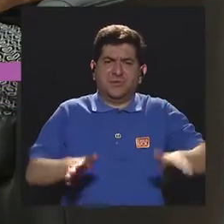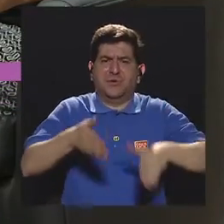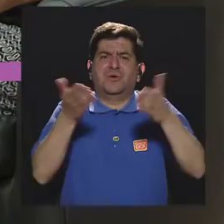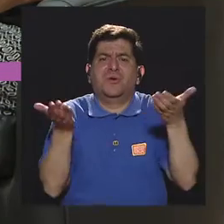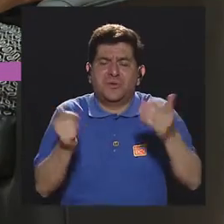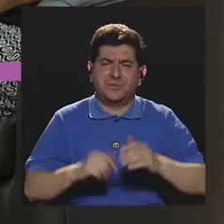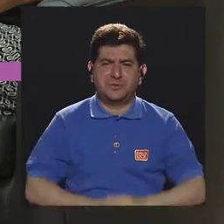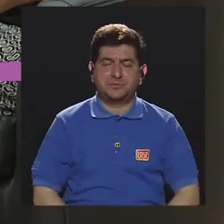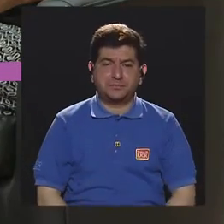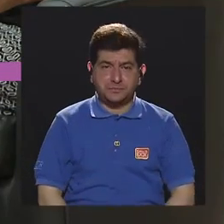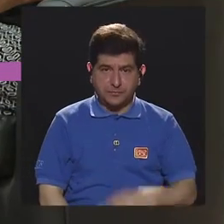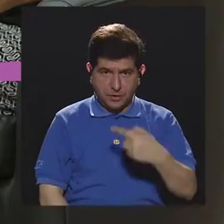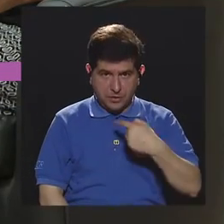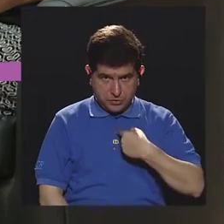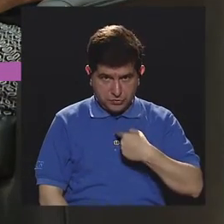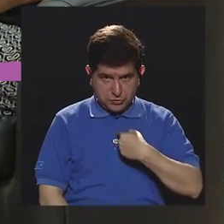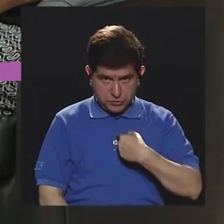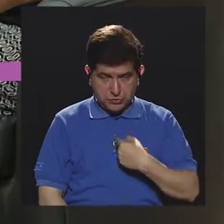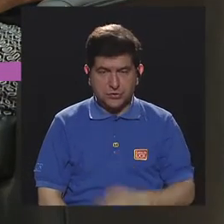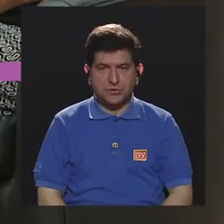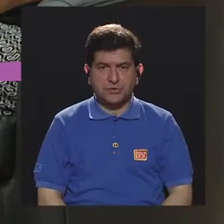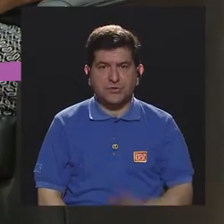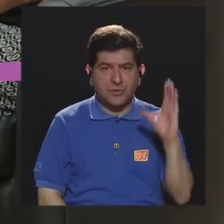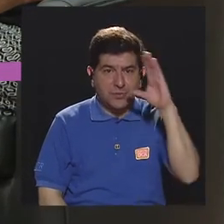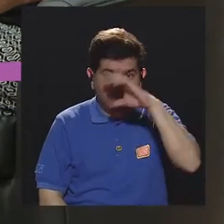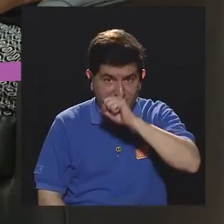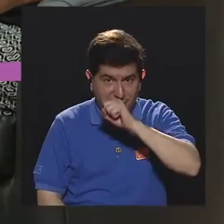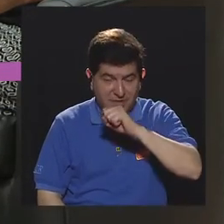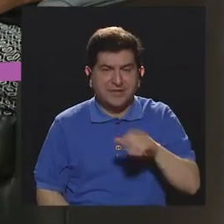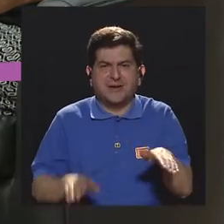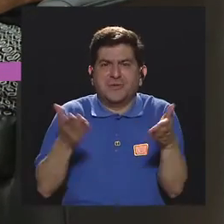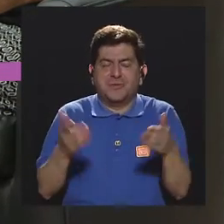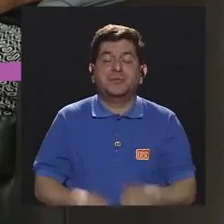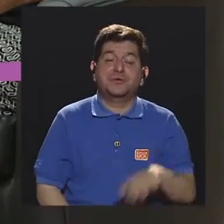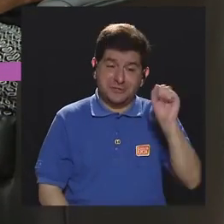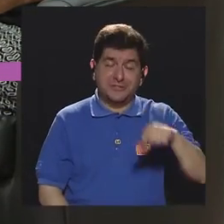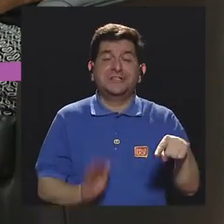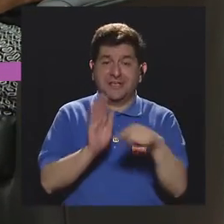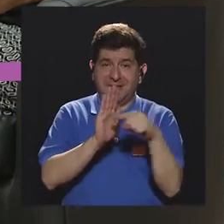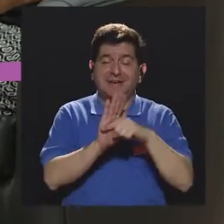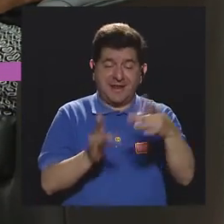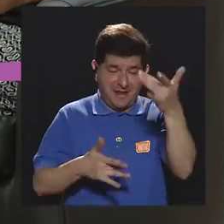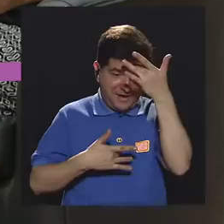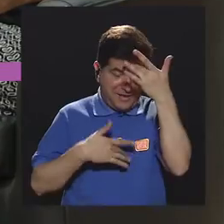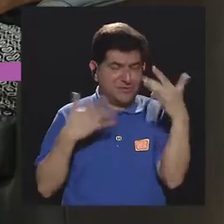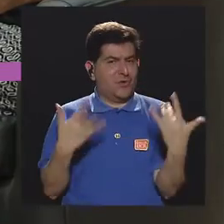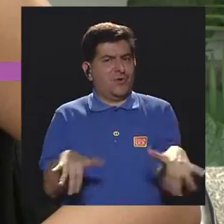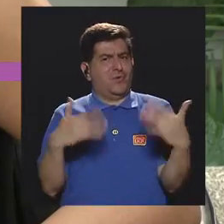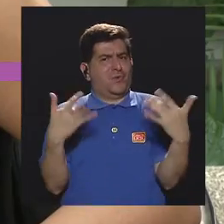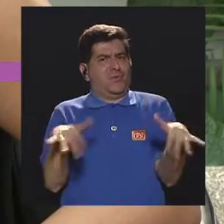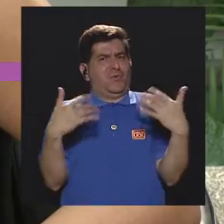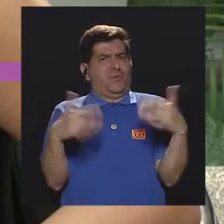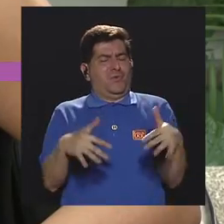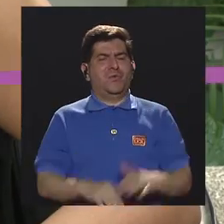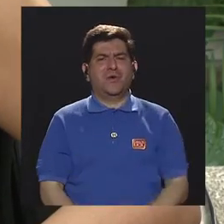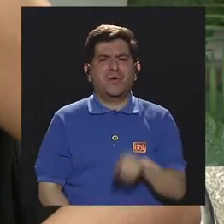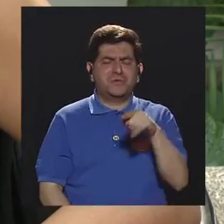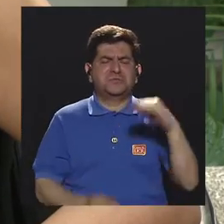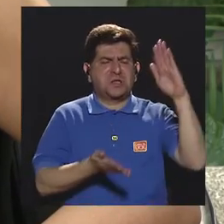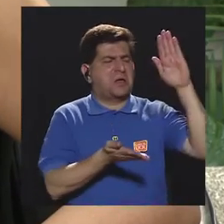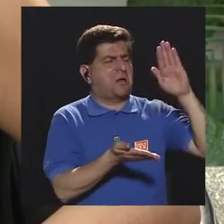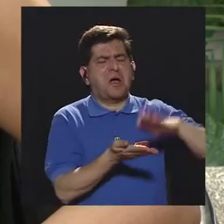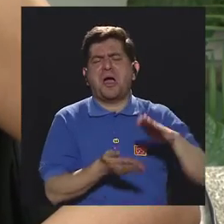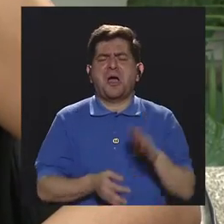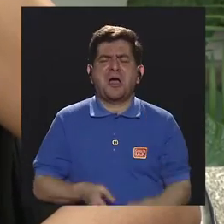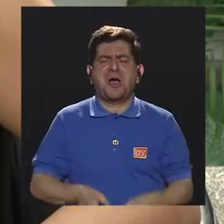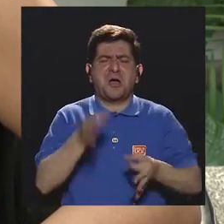Bueno, si yo he continuado. Si logro darme cuenta. Sí, porque la negación de la enfermedad es increíble, ¿verdad? Te hace